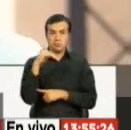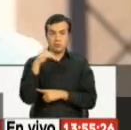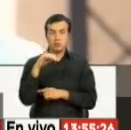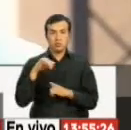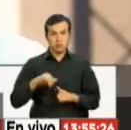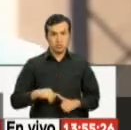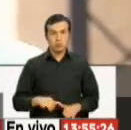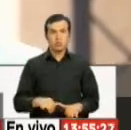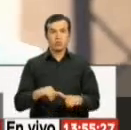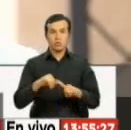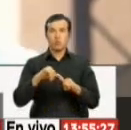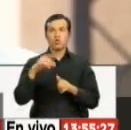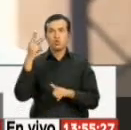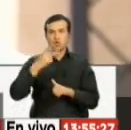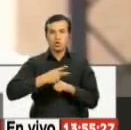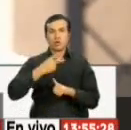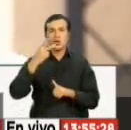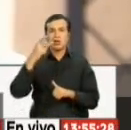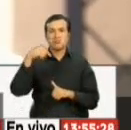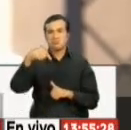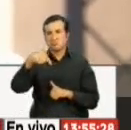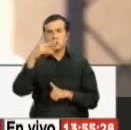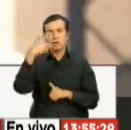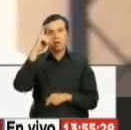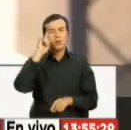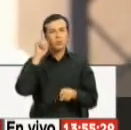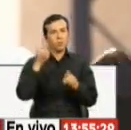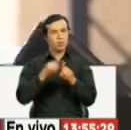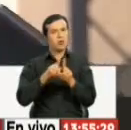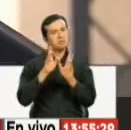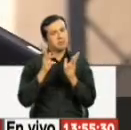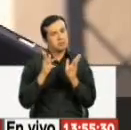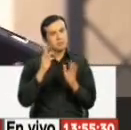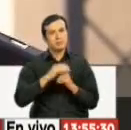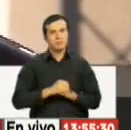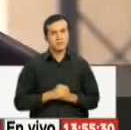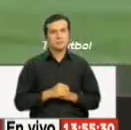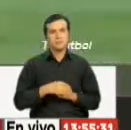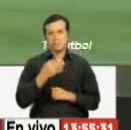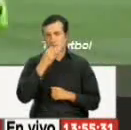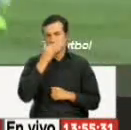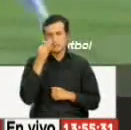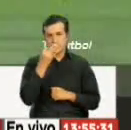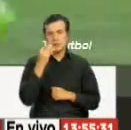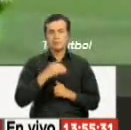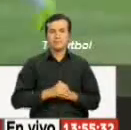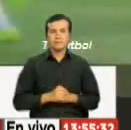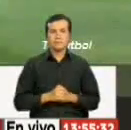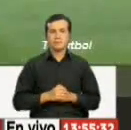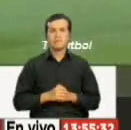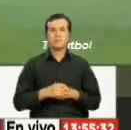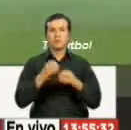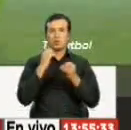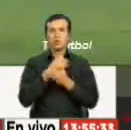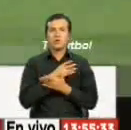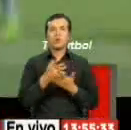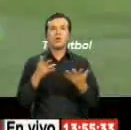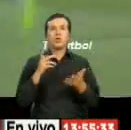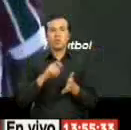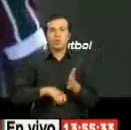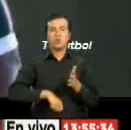día de los días ya vamos a llegar a un acuerdo lo más seguro además se ratifica la